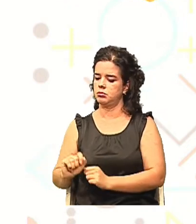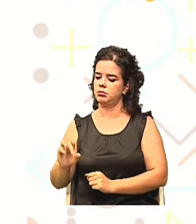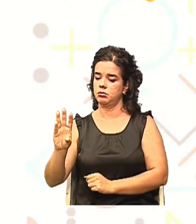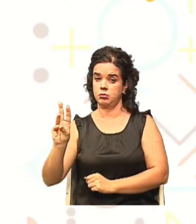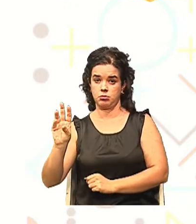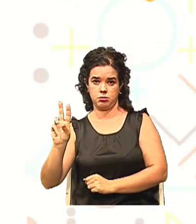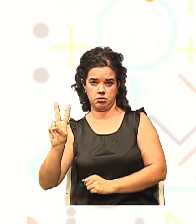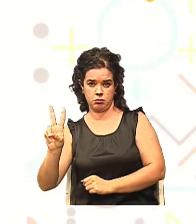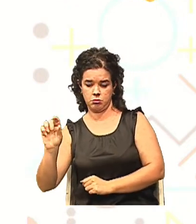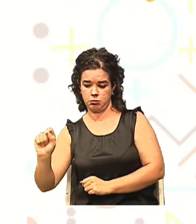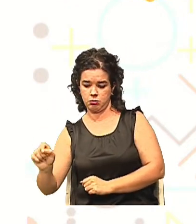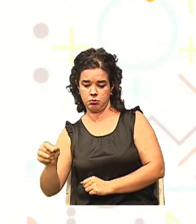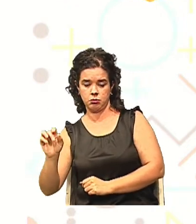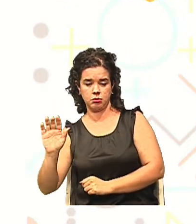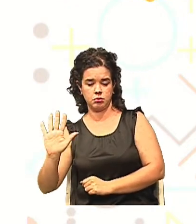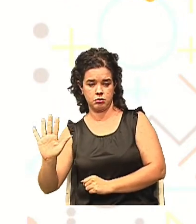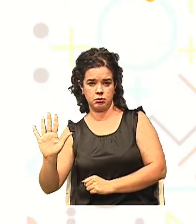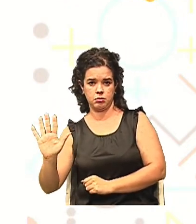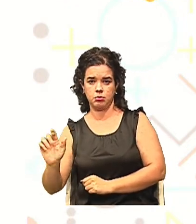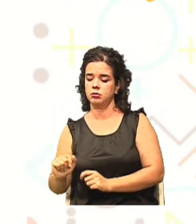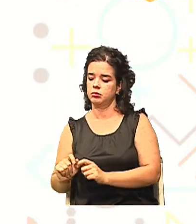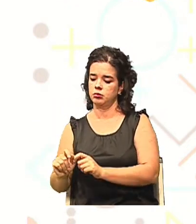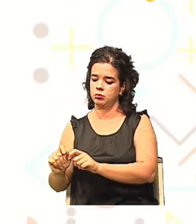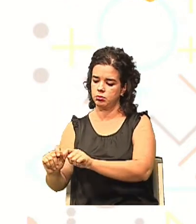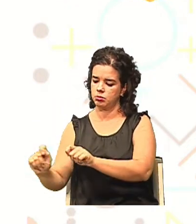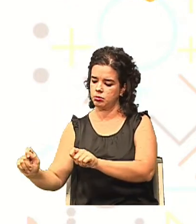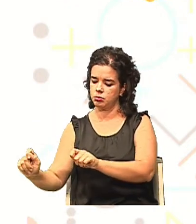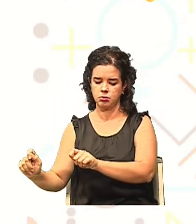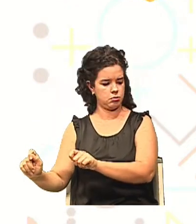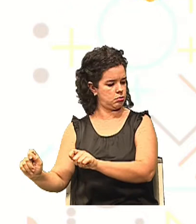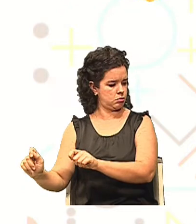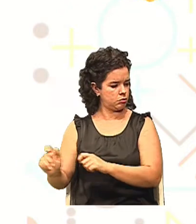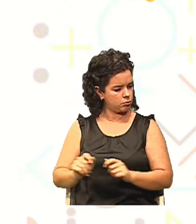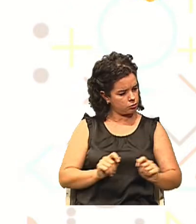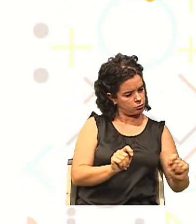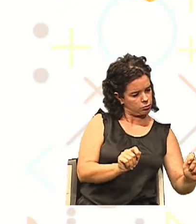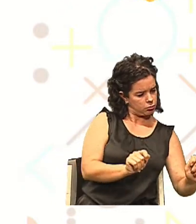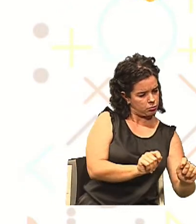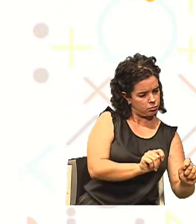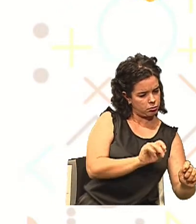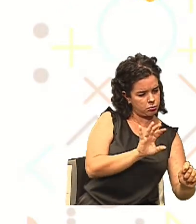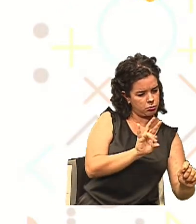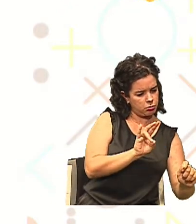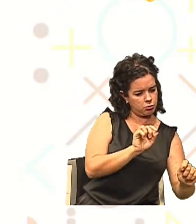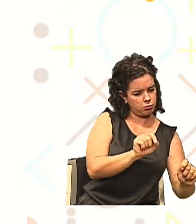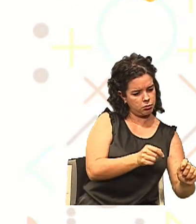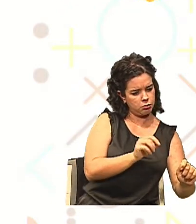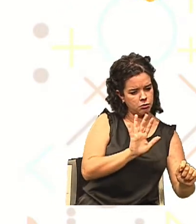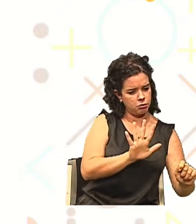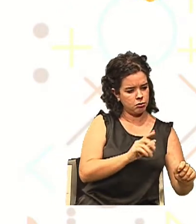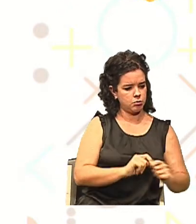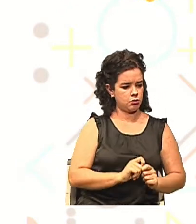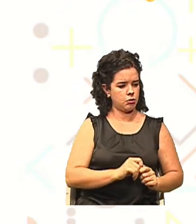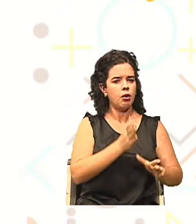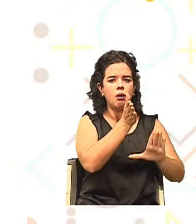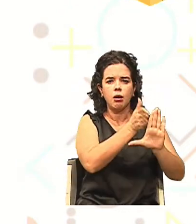era 62,5, y lo comparó con 7,5, el resultado fue